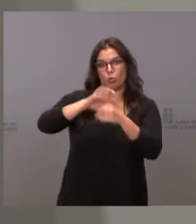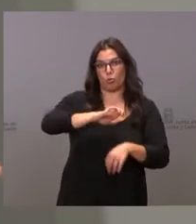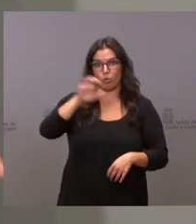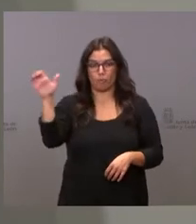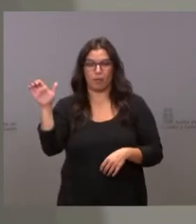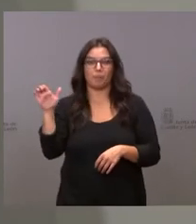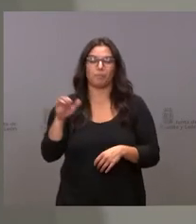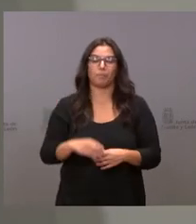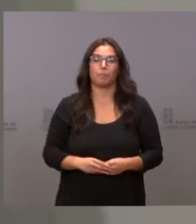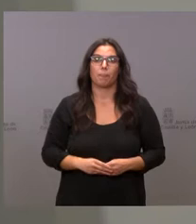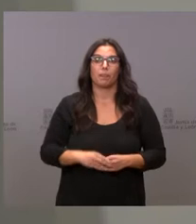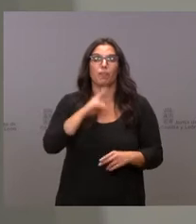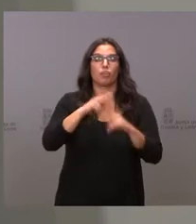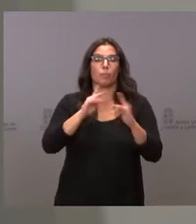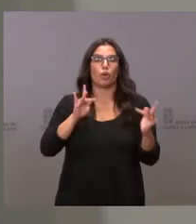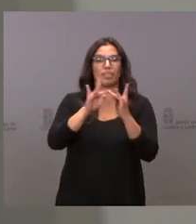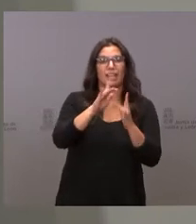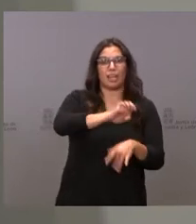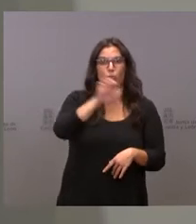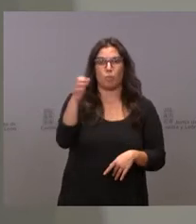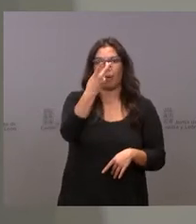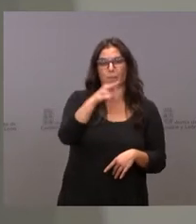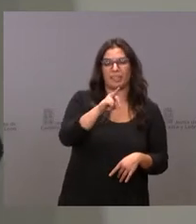mecanismo Conectar Europa